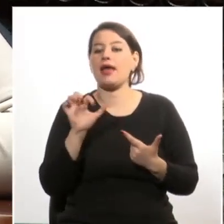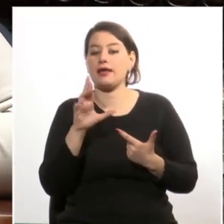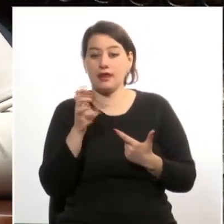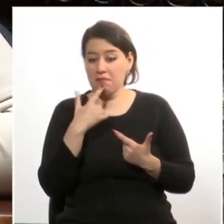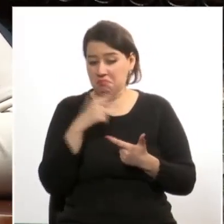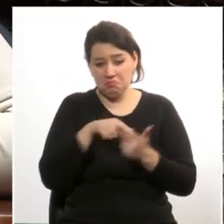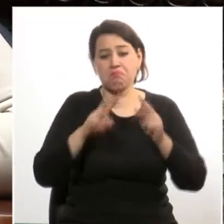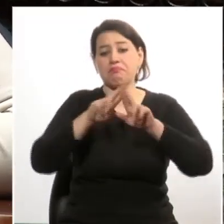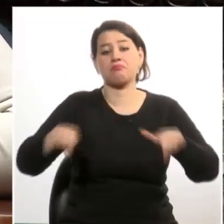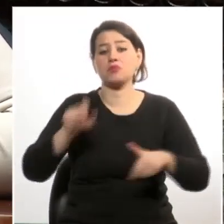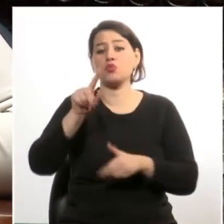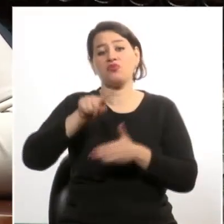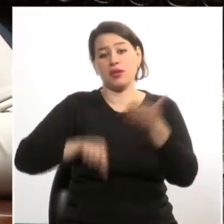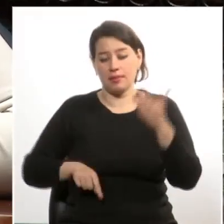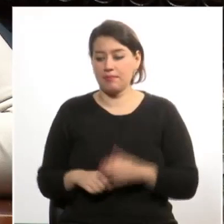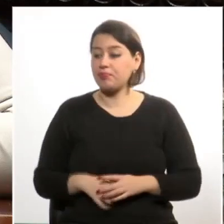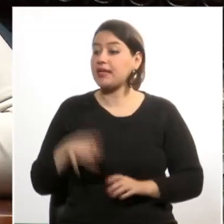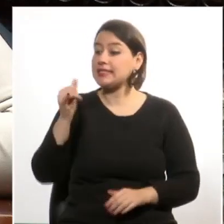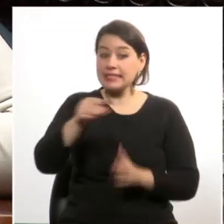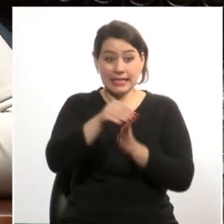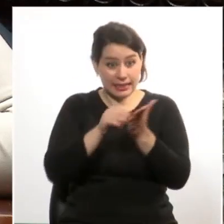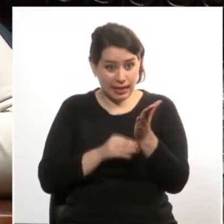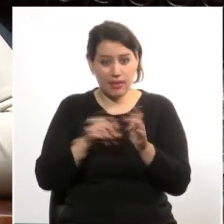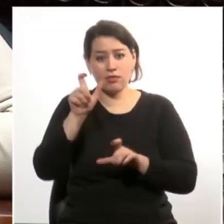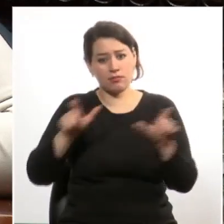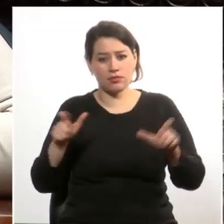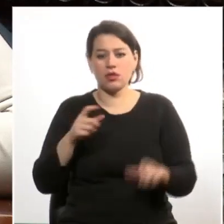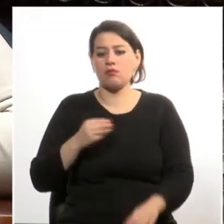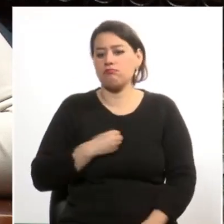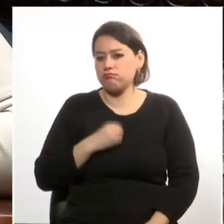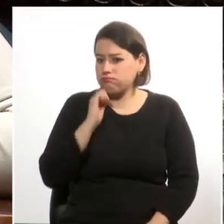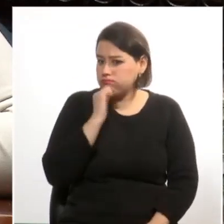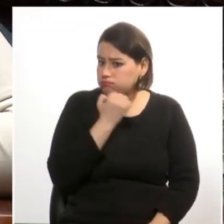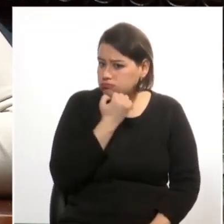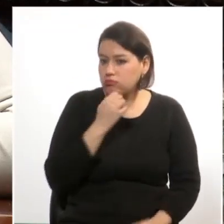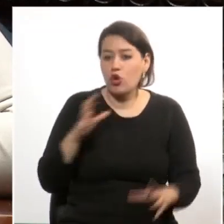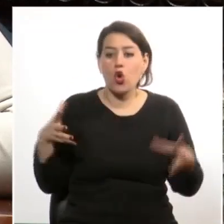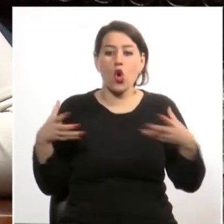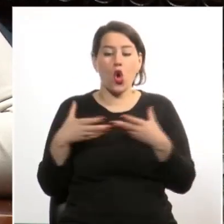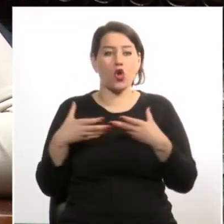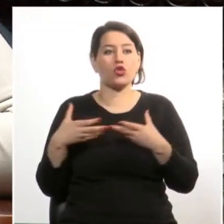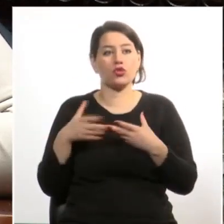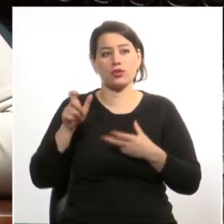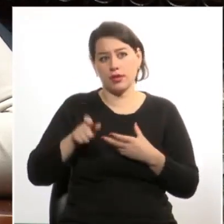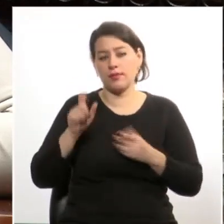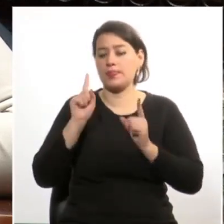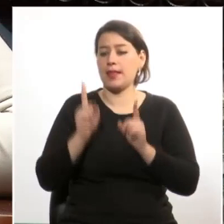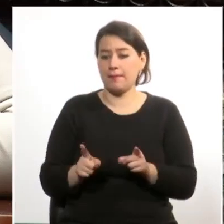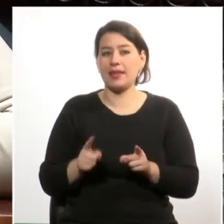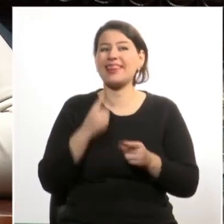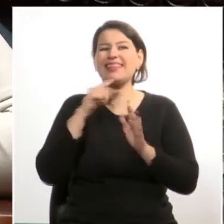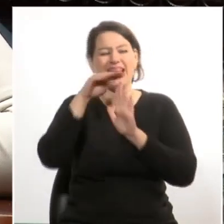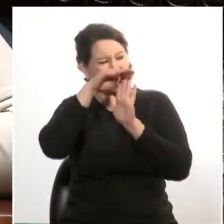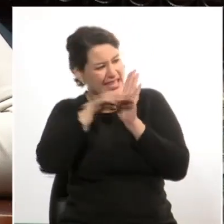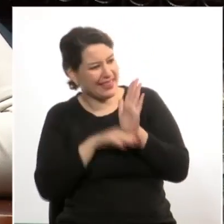ejemplo. Si bien los datos de los ciudadanos eran confidenciales, la Corte también emitía listas